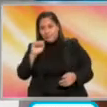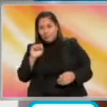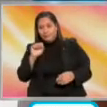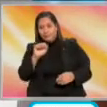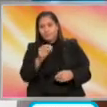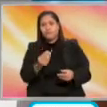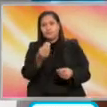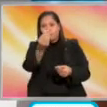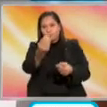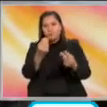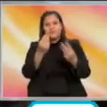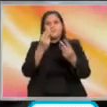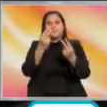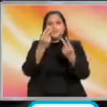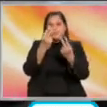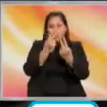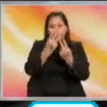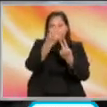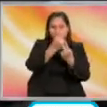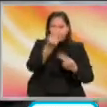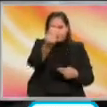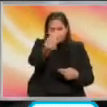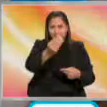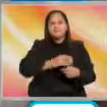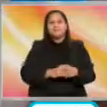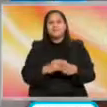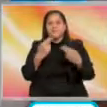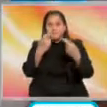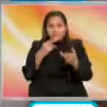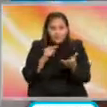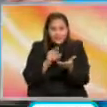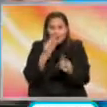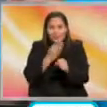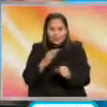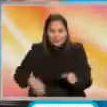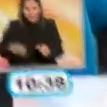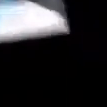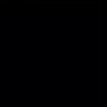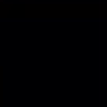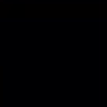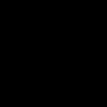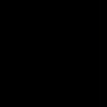te recibirán 2 pases. Ah, muy bien, pues ahí Bueno. está. Ahorita saco mi celular para ponerme a like también. Exactamente. luego, luego. Los esperamos.